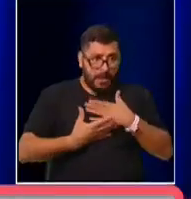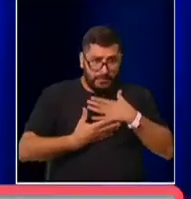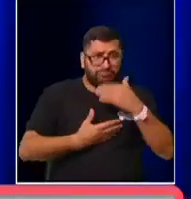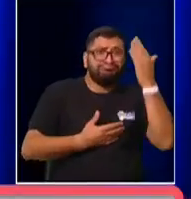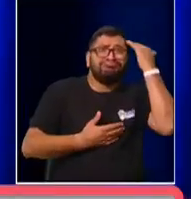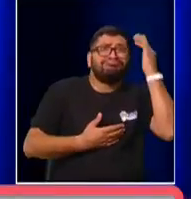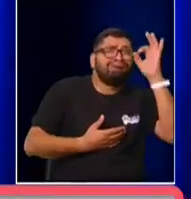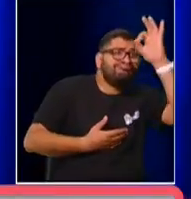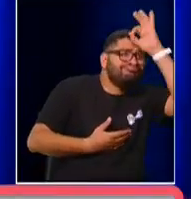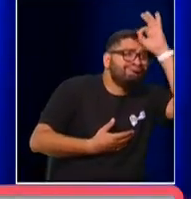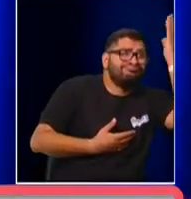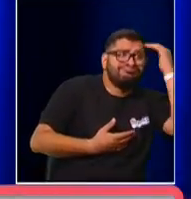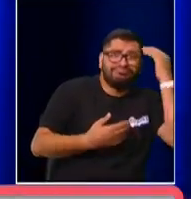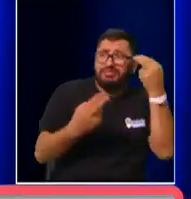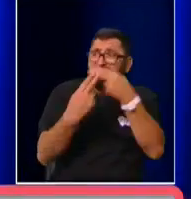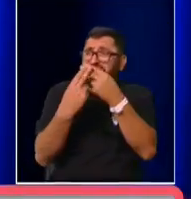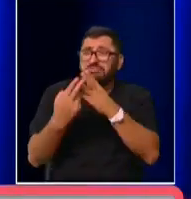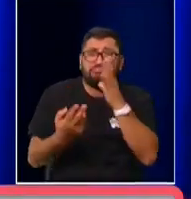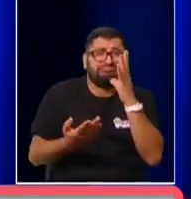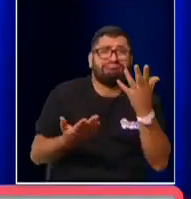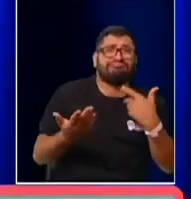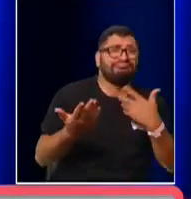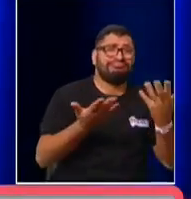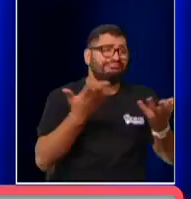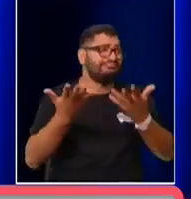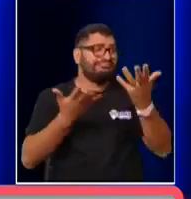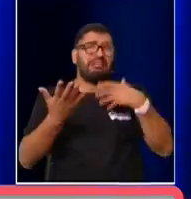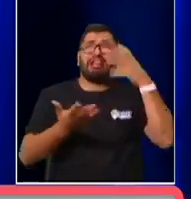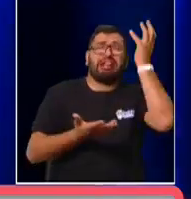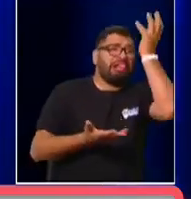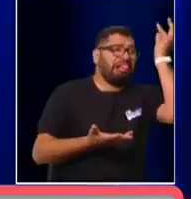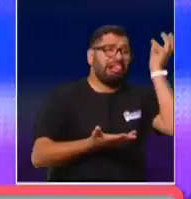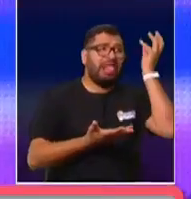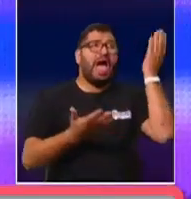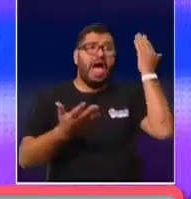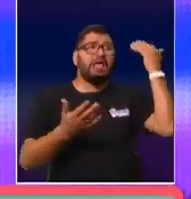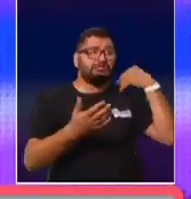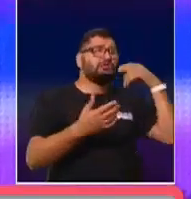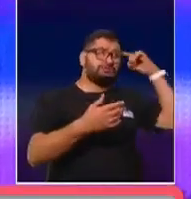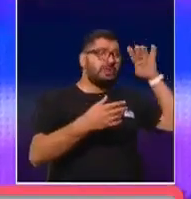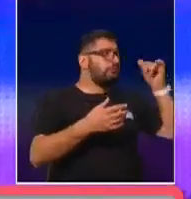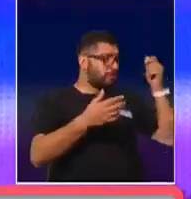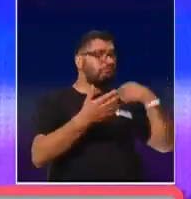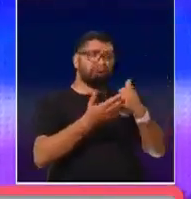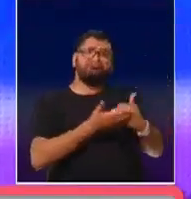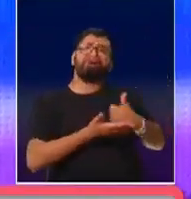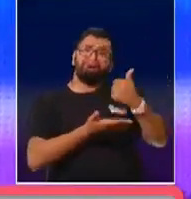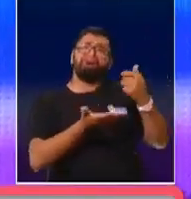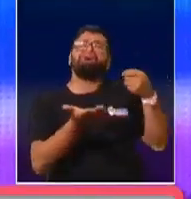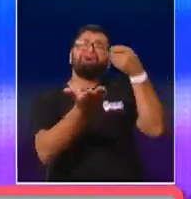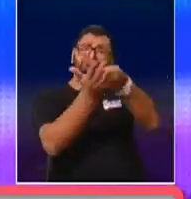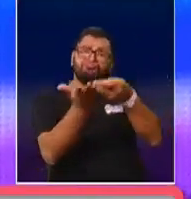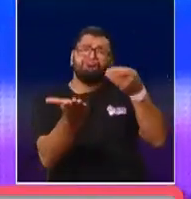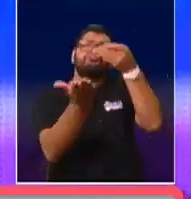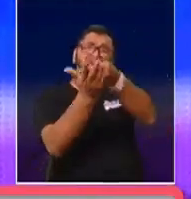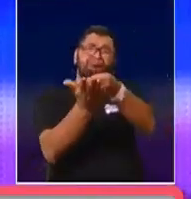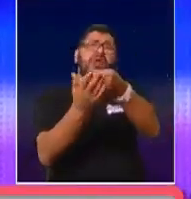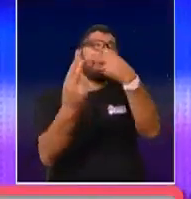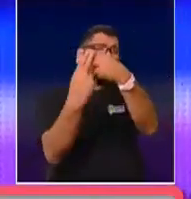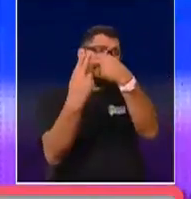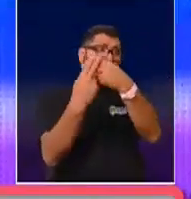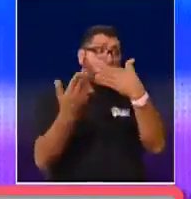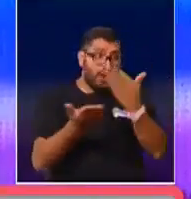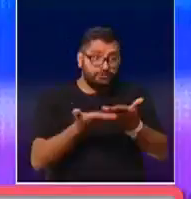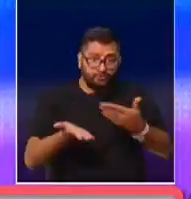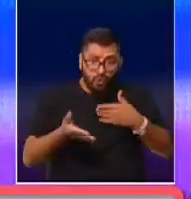llegar a Teletón, siempre aportaba también, siempre donaba. Hasta que me tocó a mí estar aquí